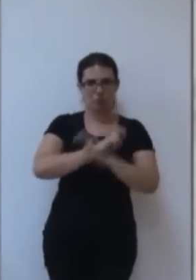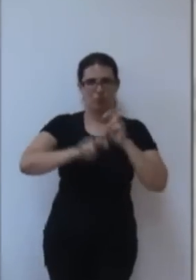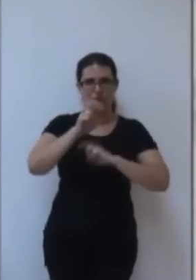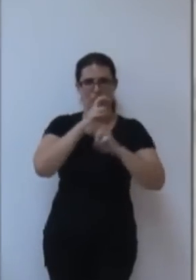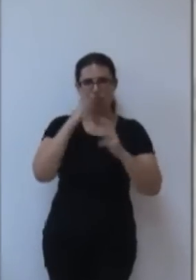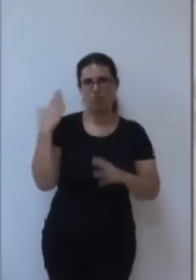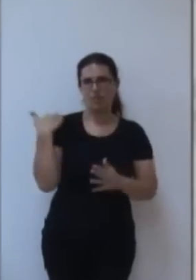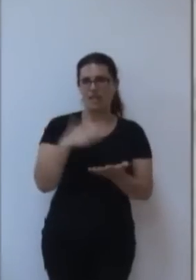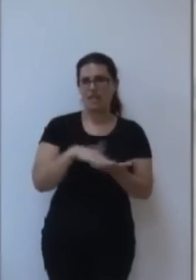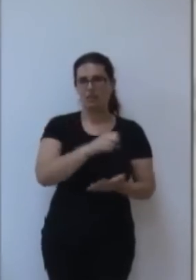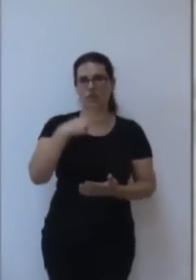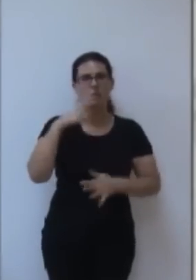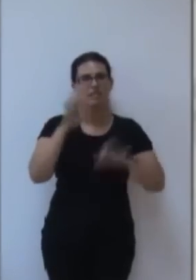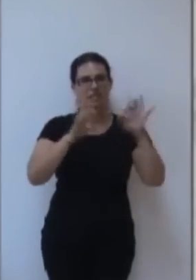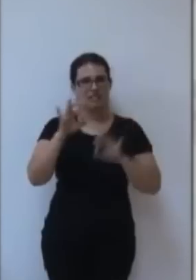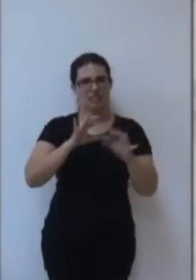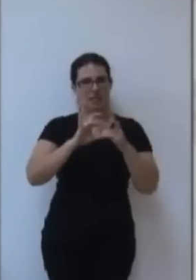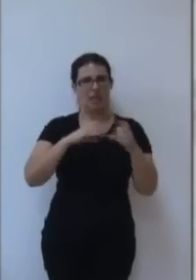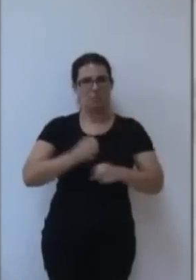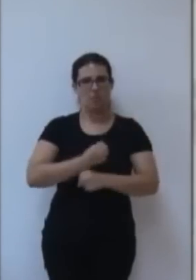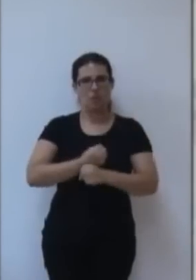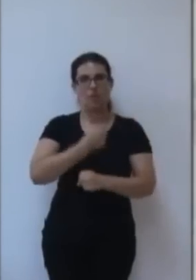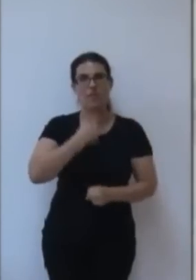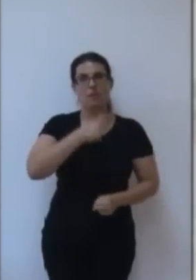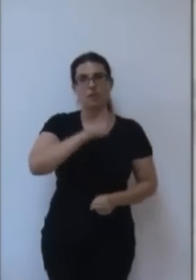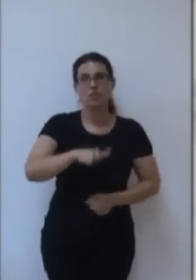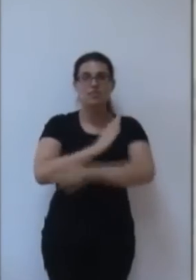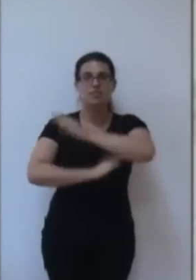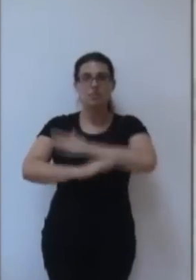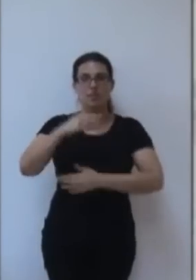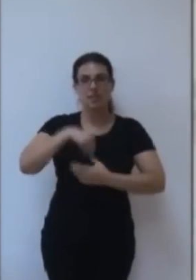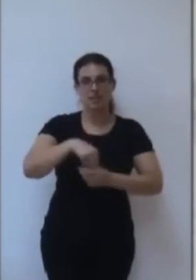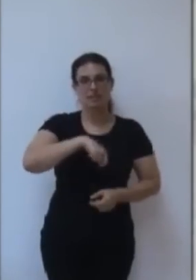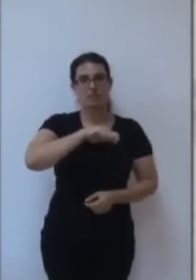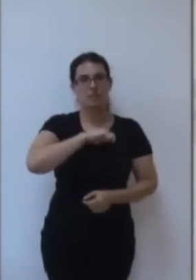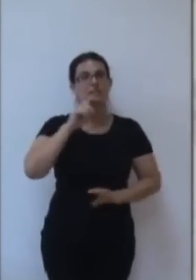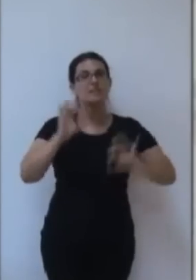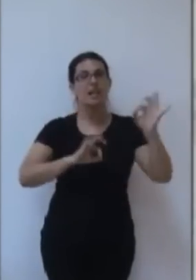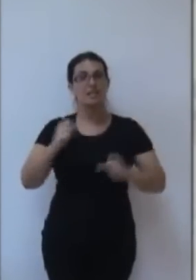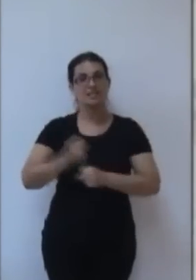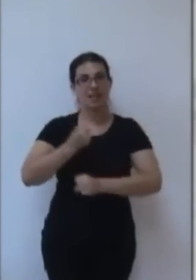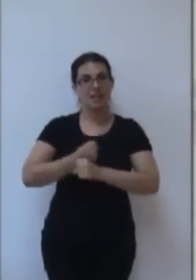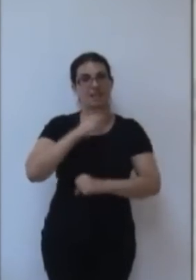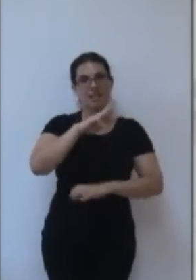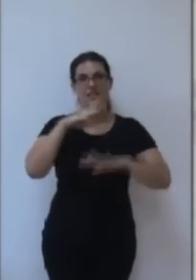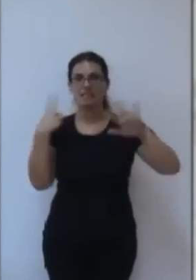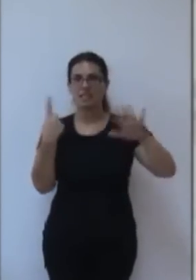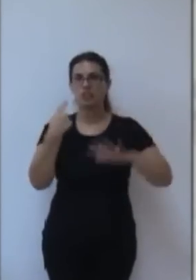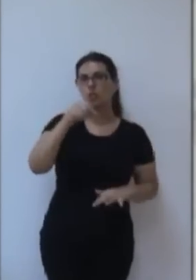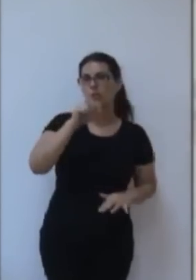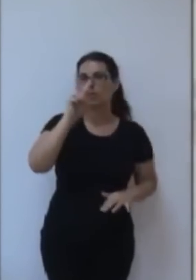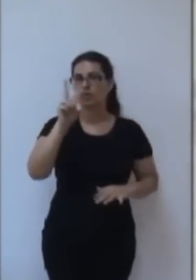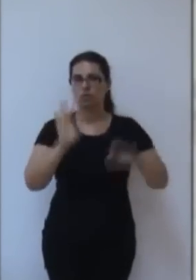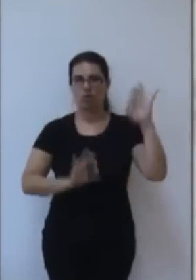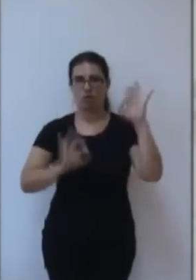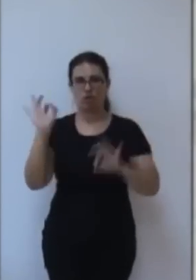resultado de una estadística de empleo que decía que las personas con discapacidad en España tienen una tasa de actividad del